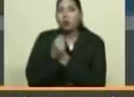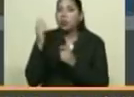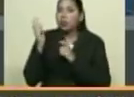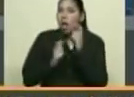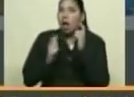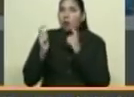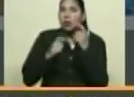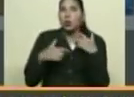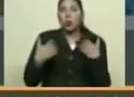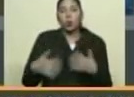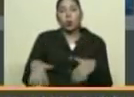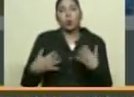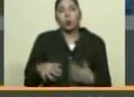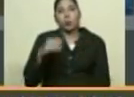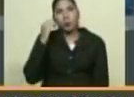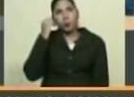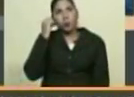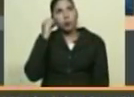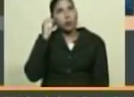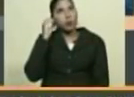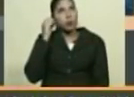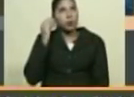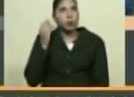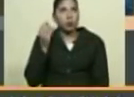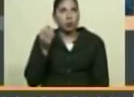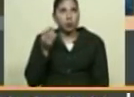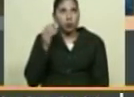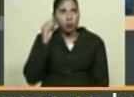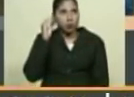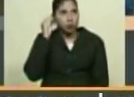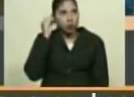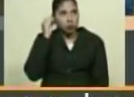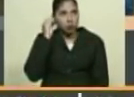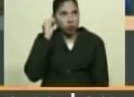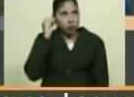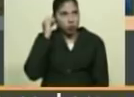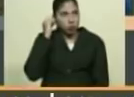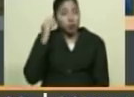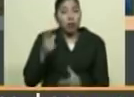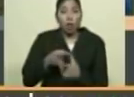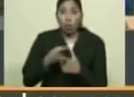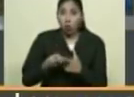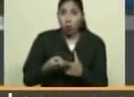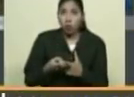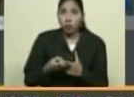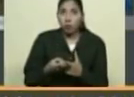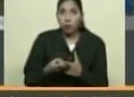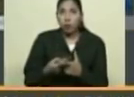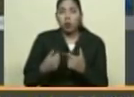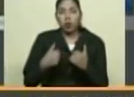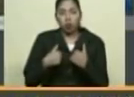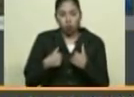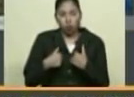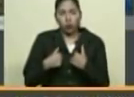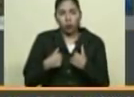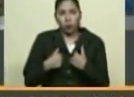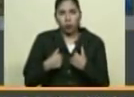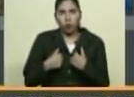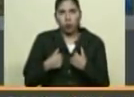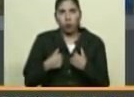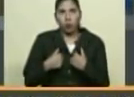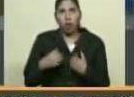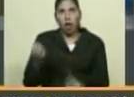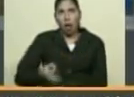que el comandante Chávez nos dio a nosotros. Por eso Yo en verdad prefiero salir,